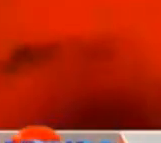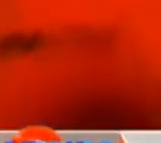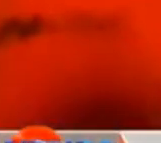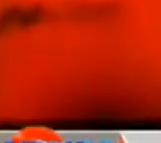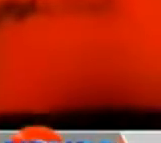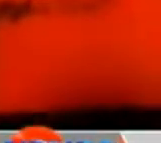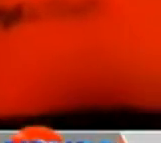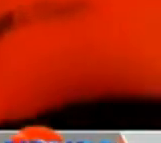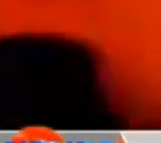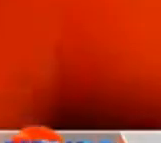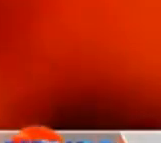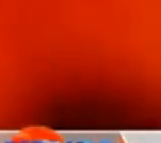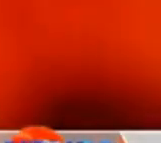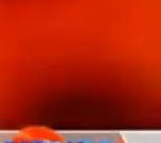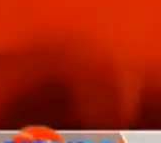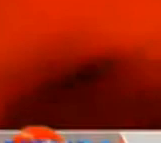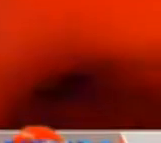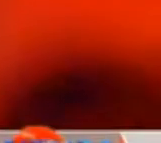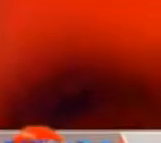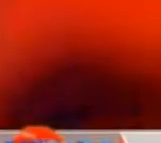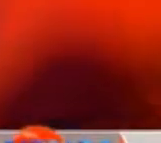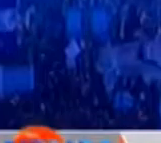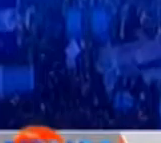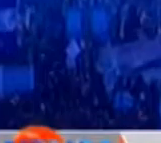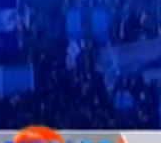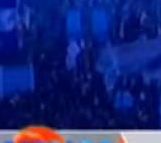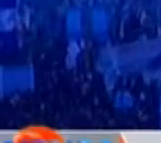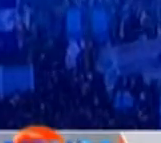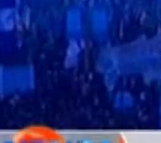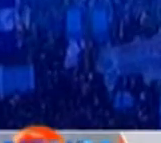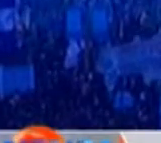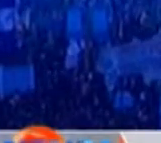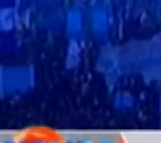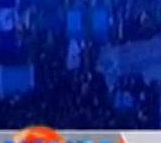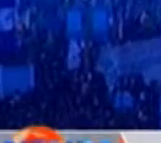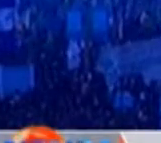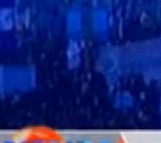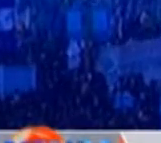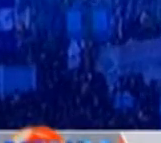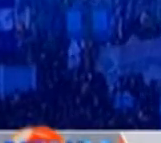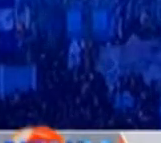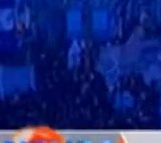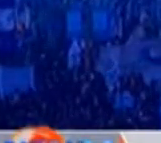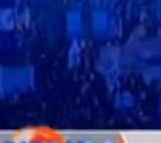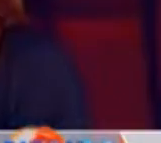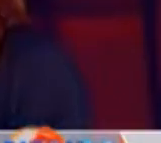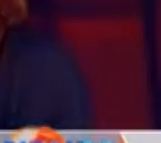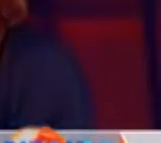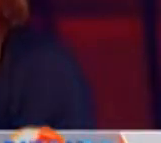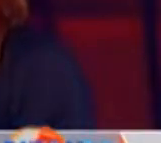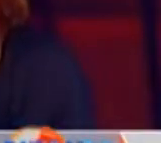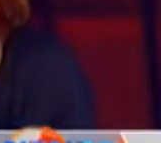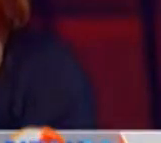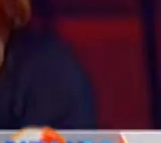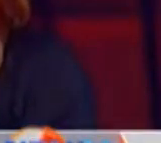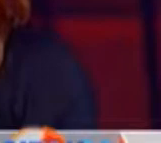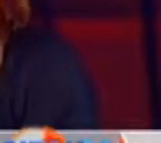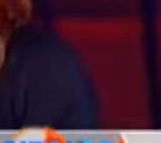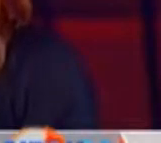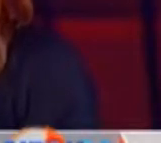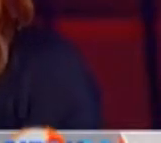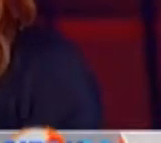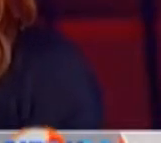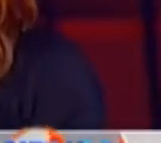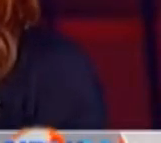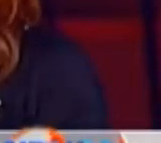Cristina Fernández, aseguró que después de Juan Domingo Perón y Eva Perón, su fallecido esposo Néstor Kirchner y ella son